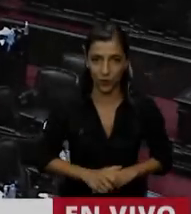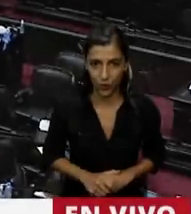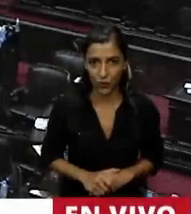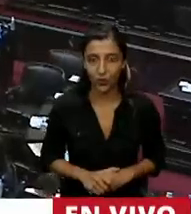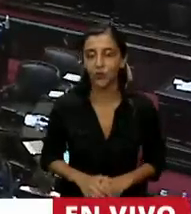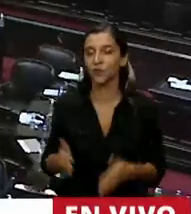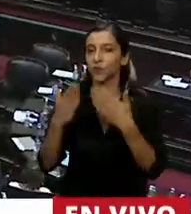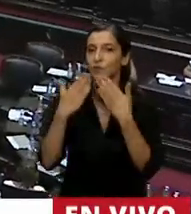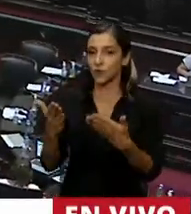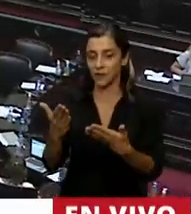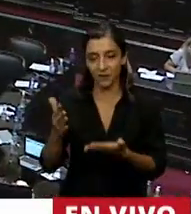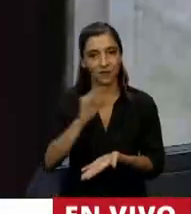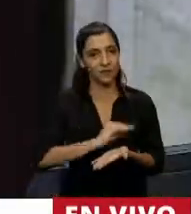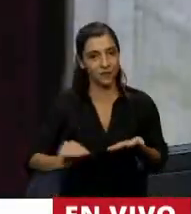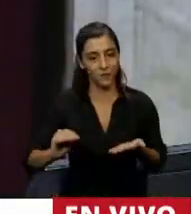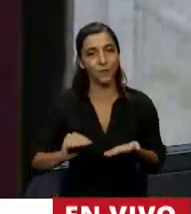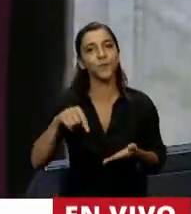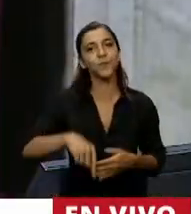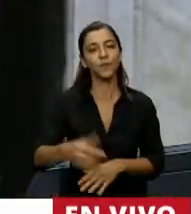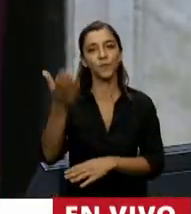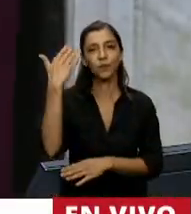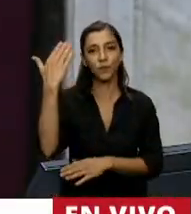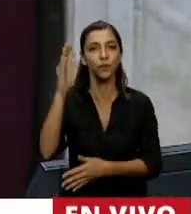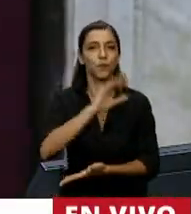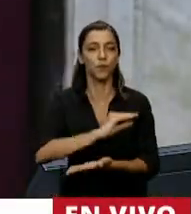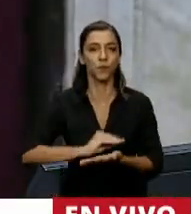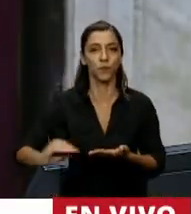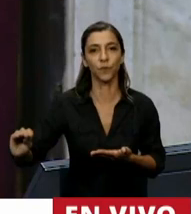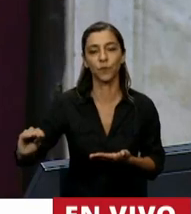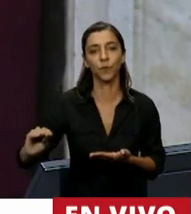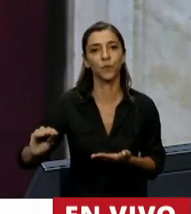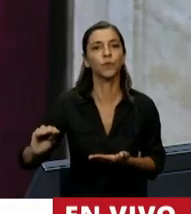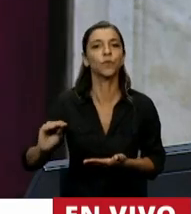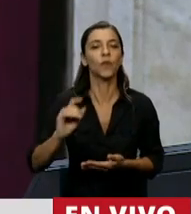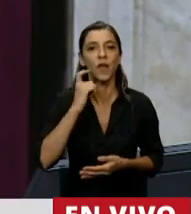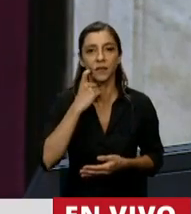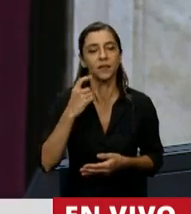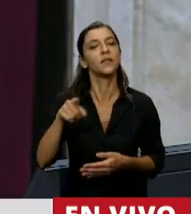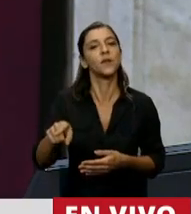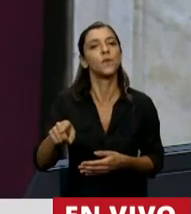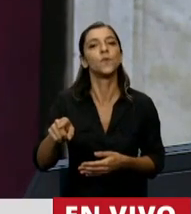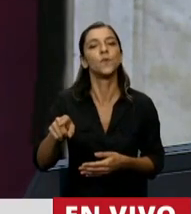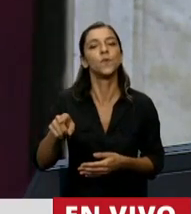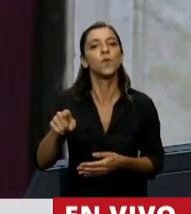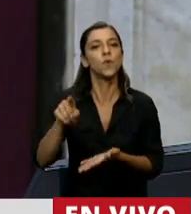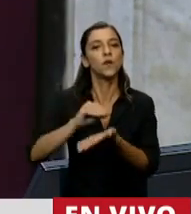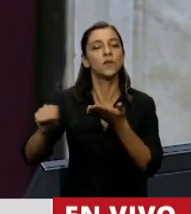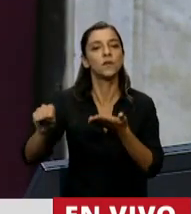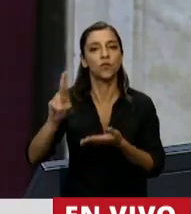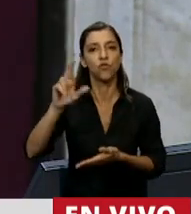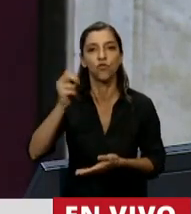Continúa en el uso de la palabra la diputada de la provincia de San Luis, Victoria Rosso.